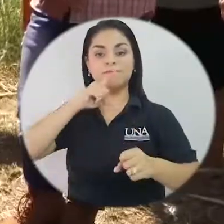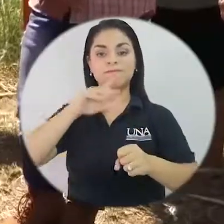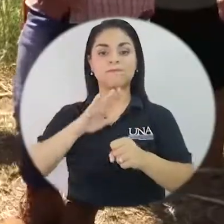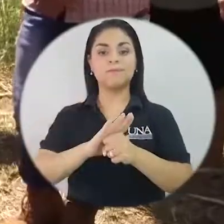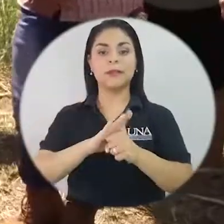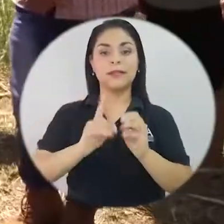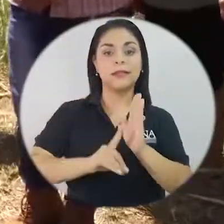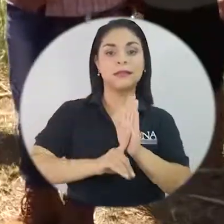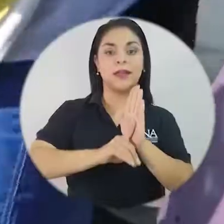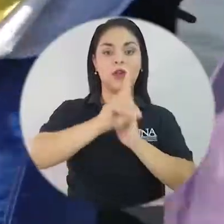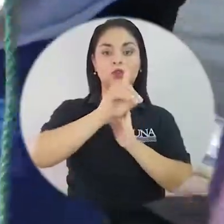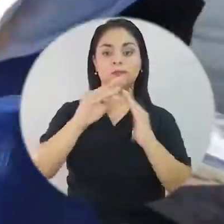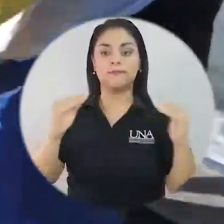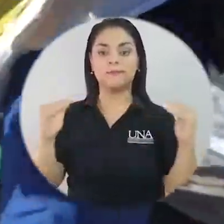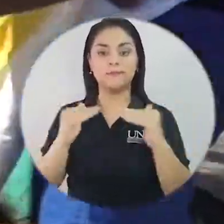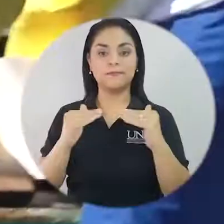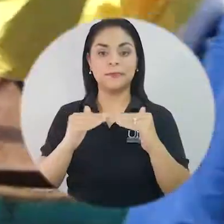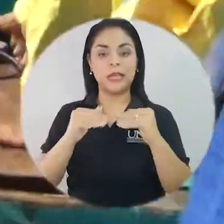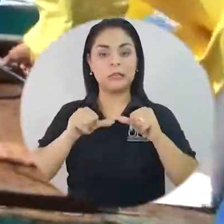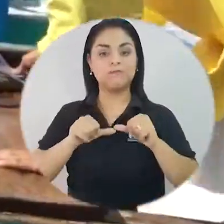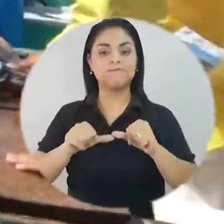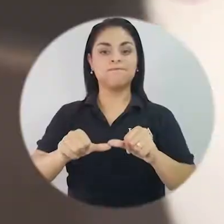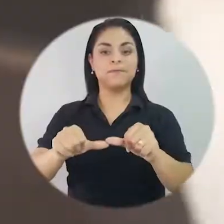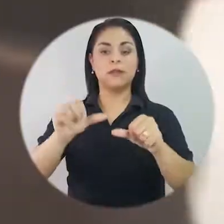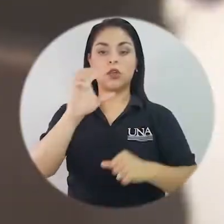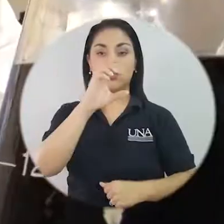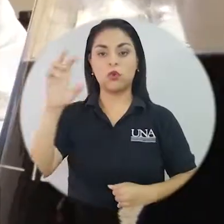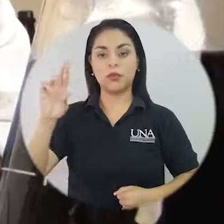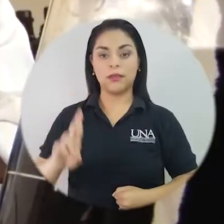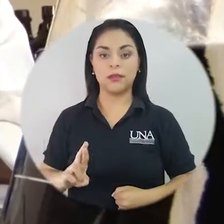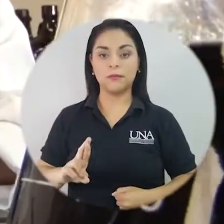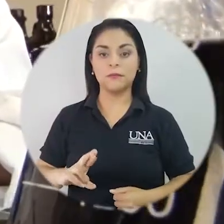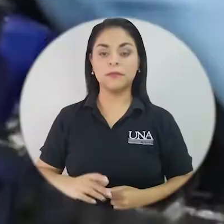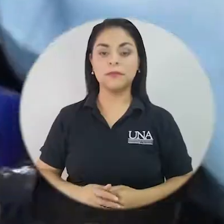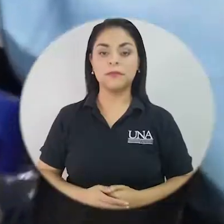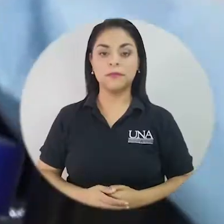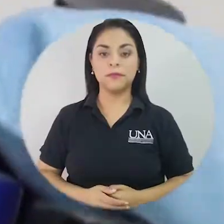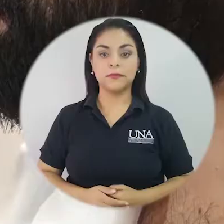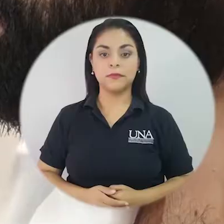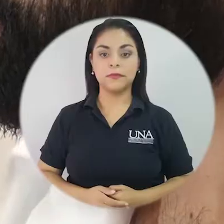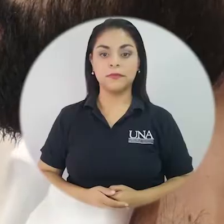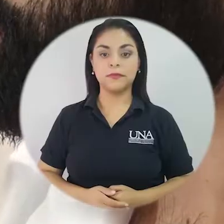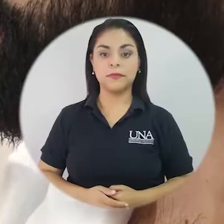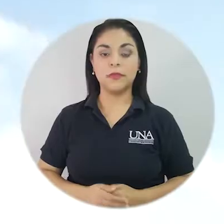profesionales comprometidos con el desarrollo equitativo y sostenible de Costa Rica.